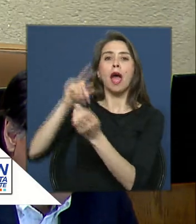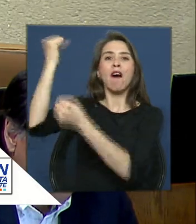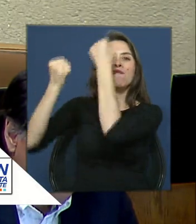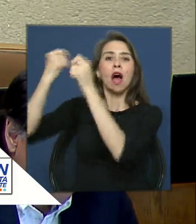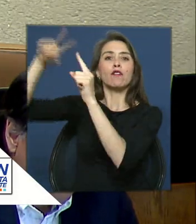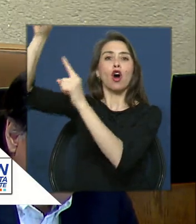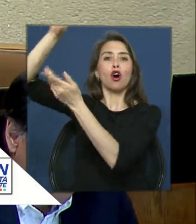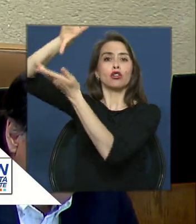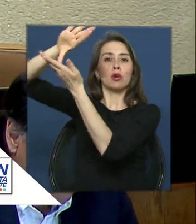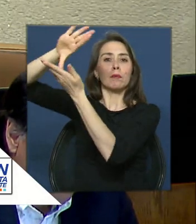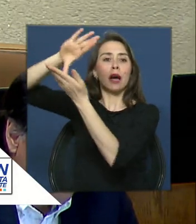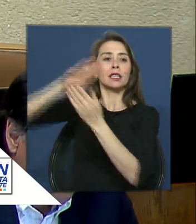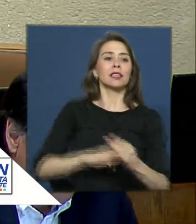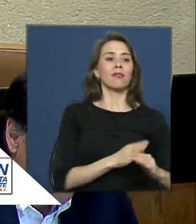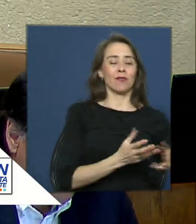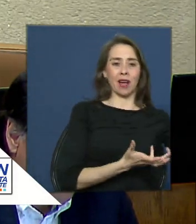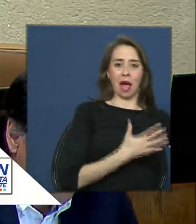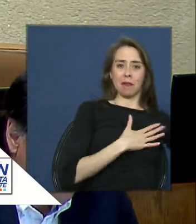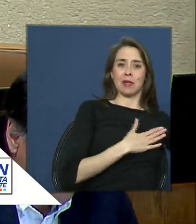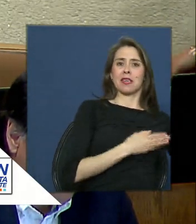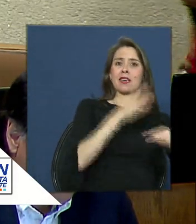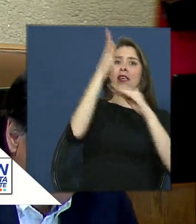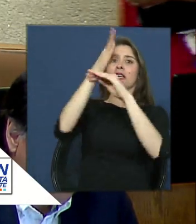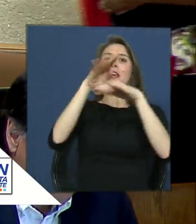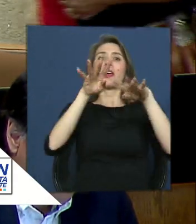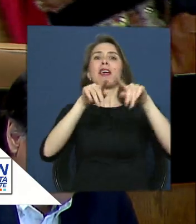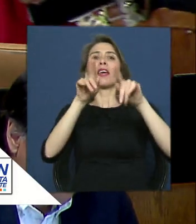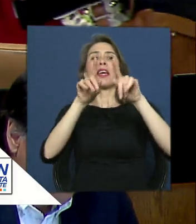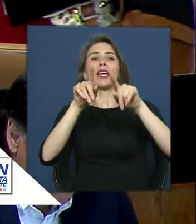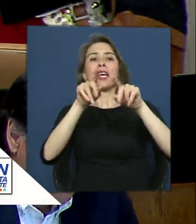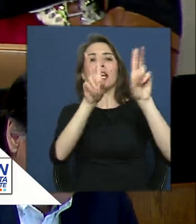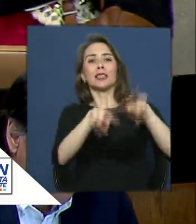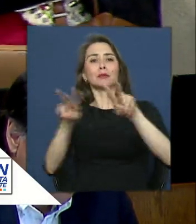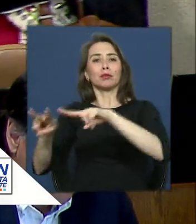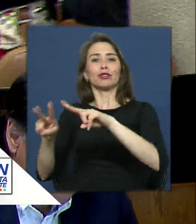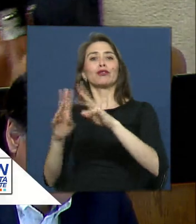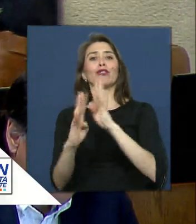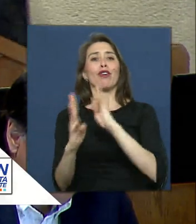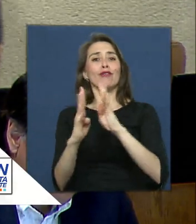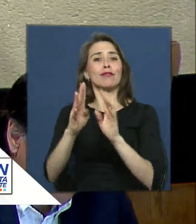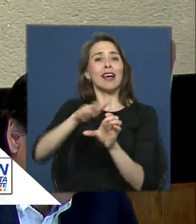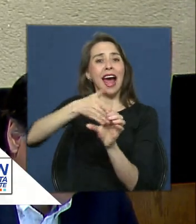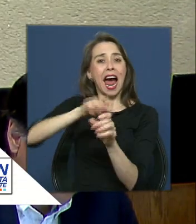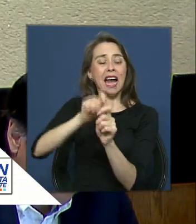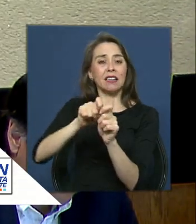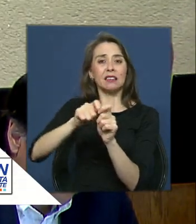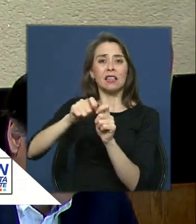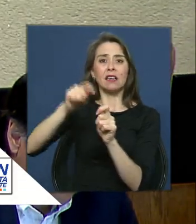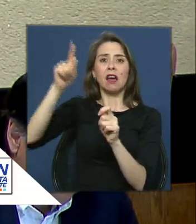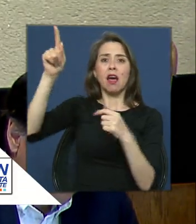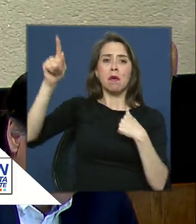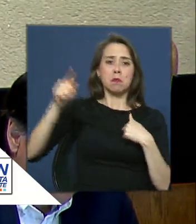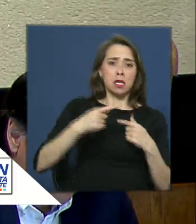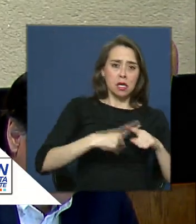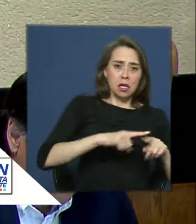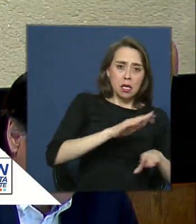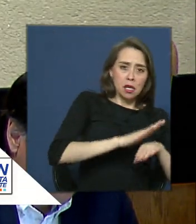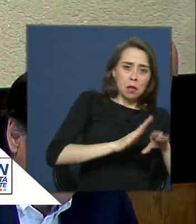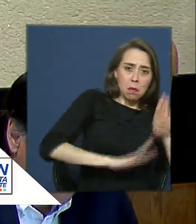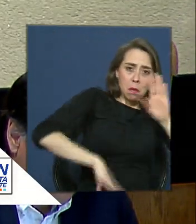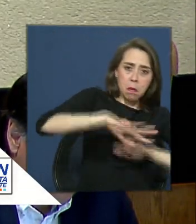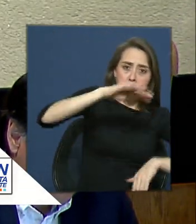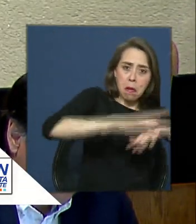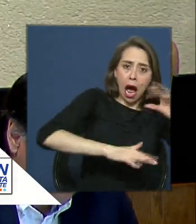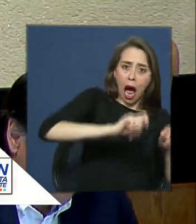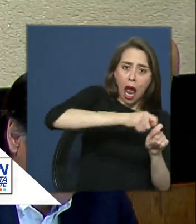en ferias de artesanía, y estén siendo competidores de manera desleal. Es por eso, presidente, que cuando